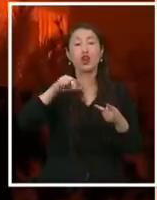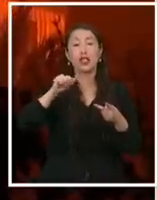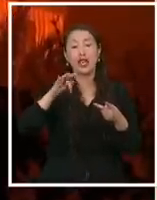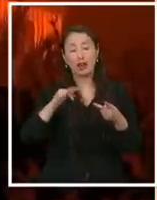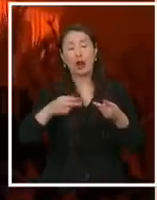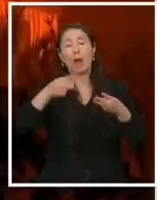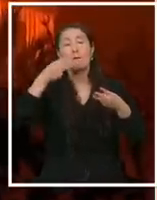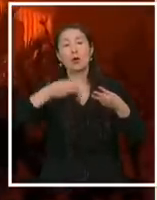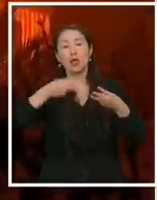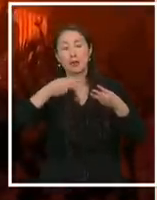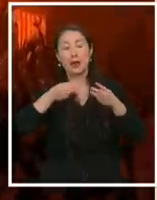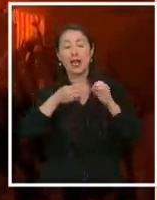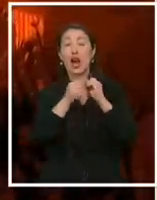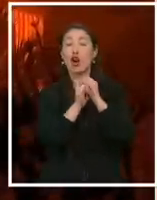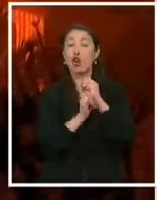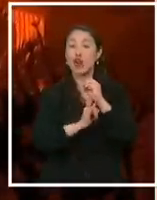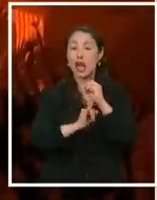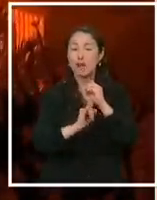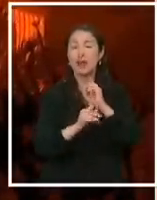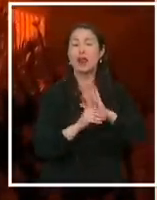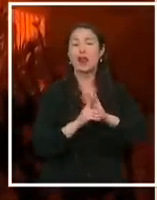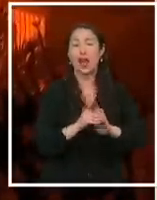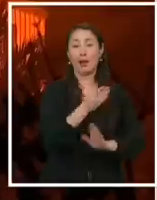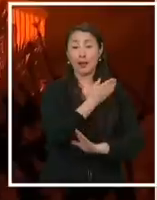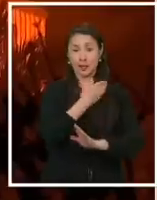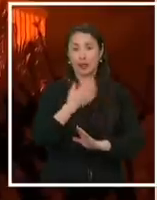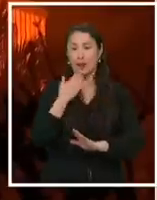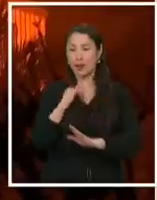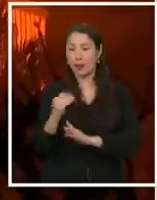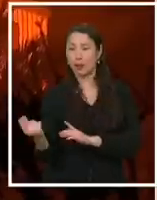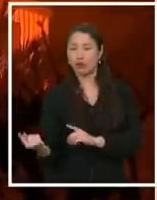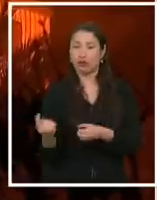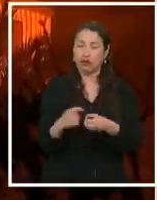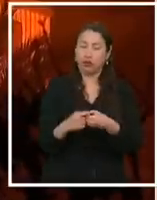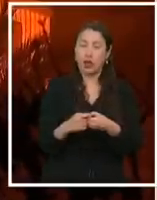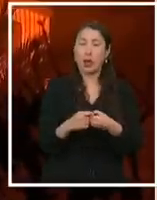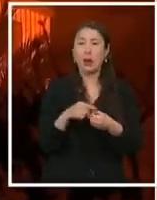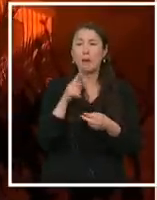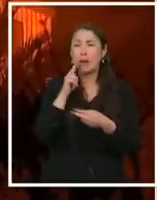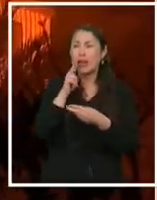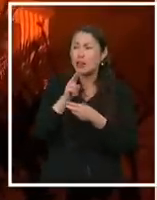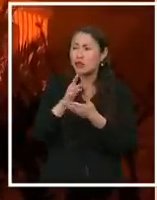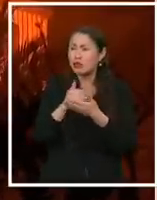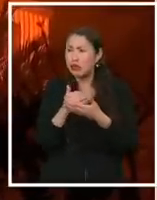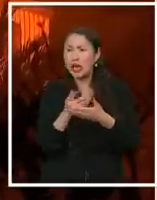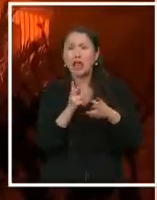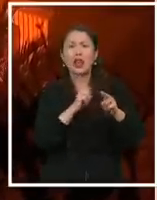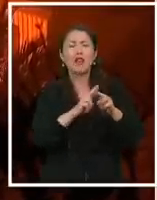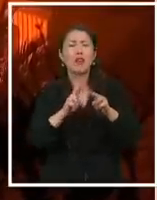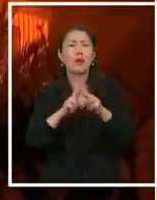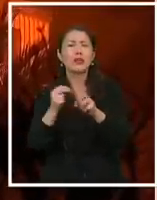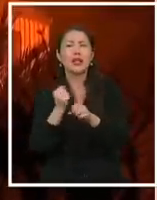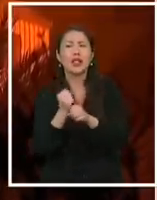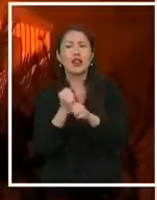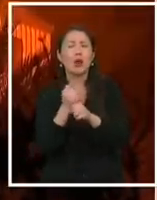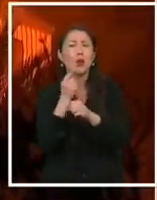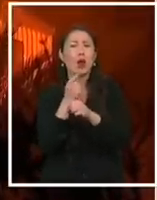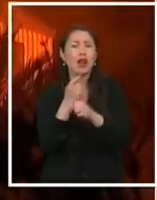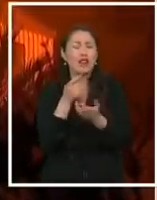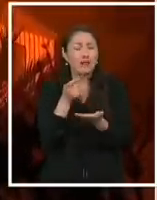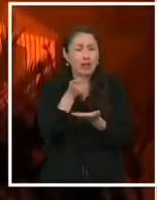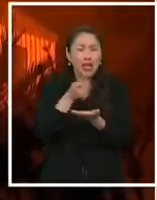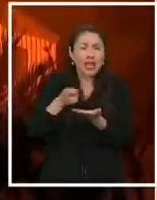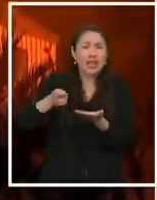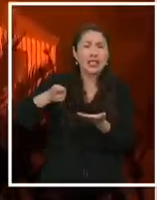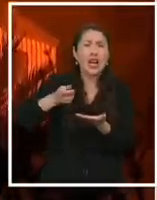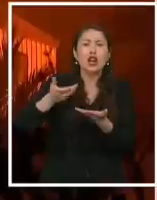municipio. La delegada presidencial también va a llegar a este lugar. Para ver qué labores se van a realizar y también analizar cómo se